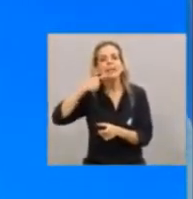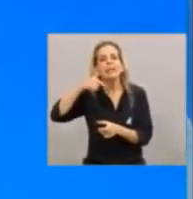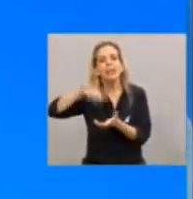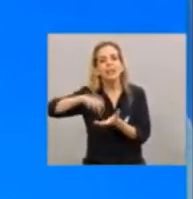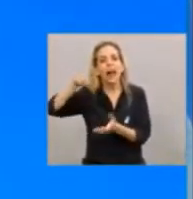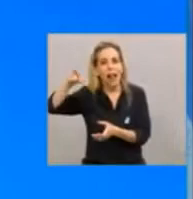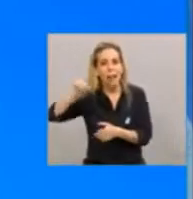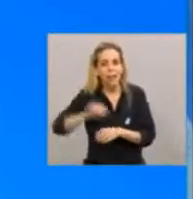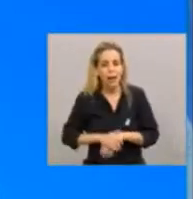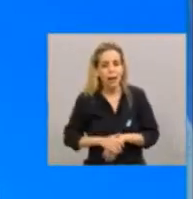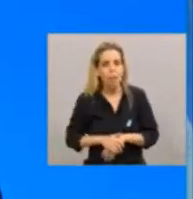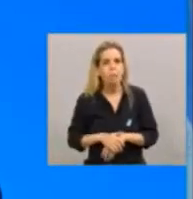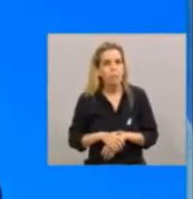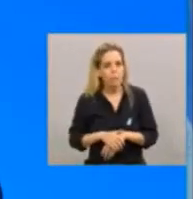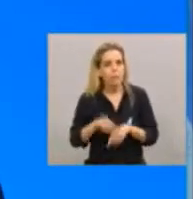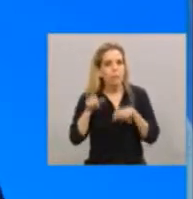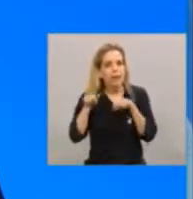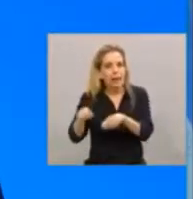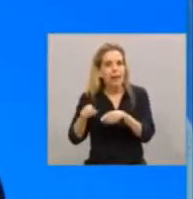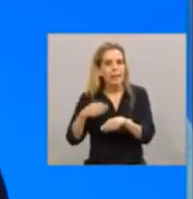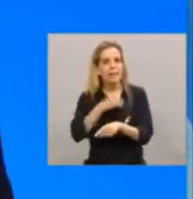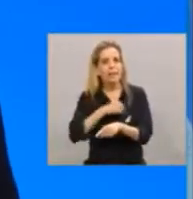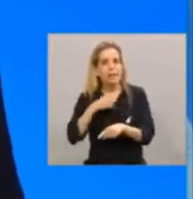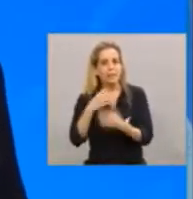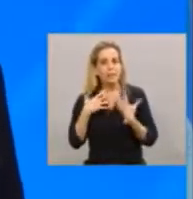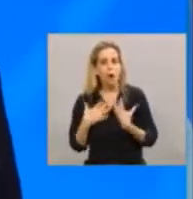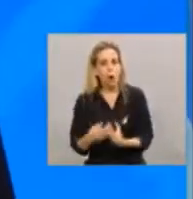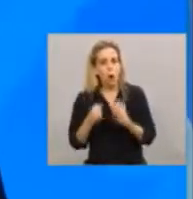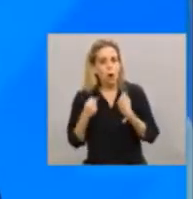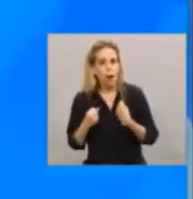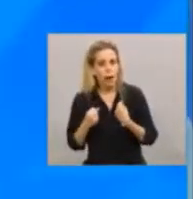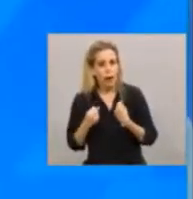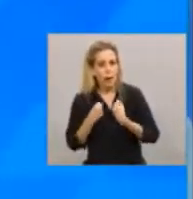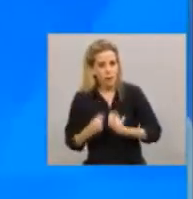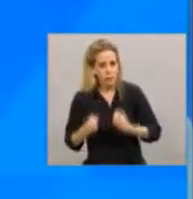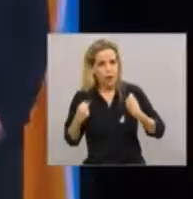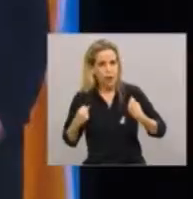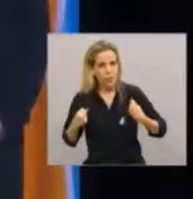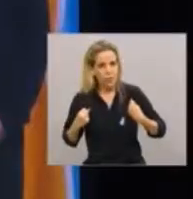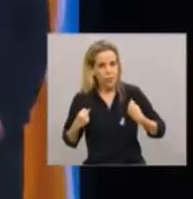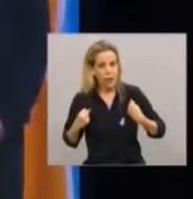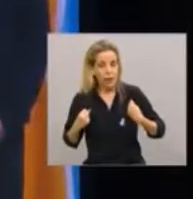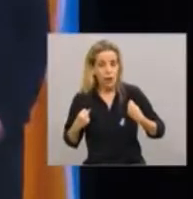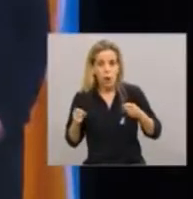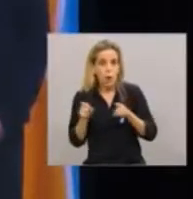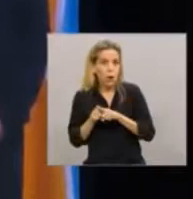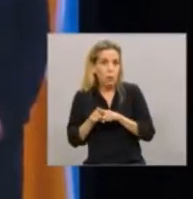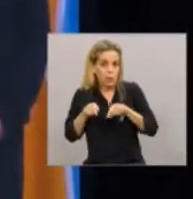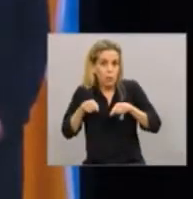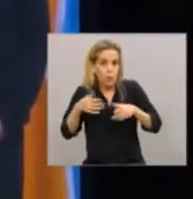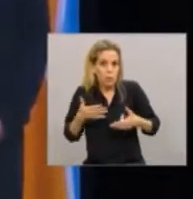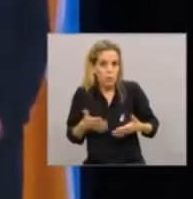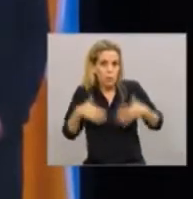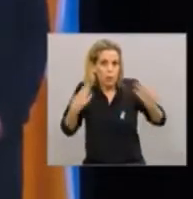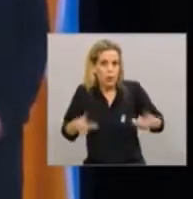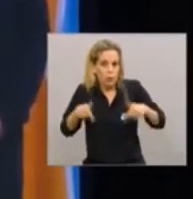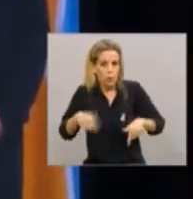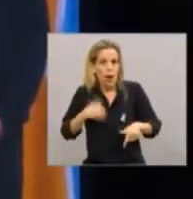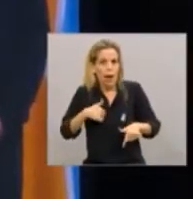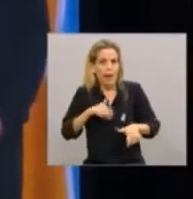fue el que coraje fue esa valentía lo que nos hizo sentir lo que somos un país independiente